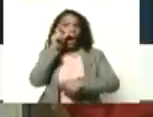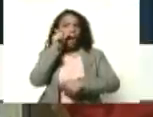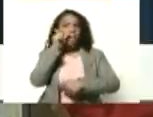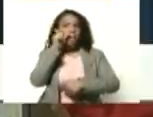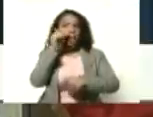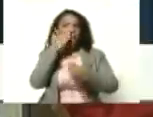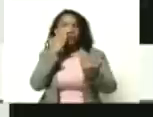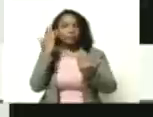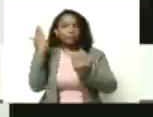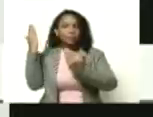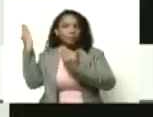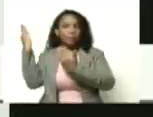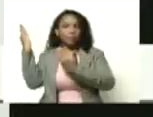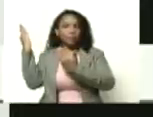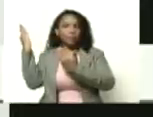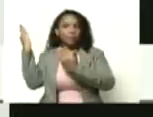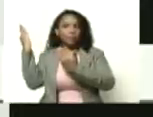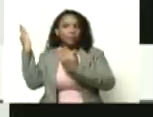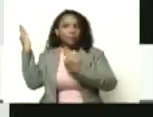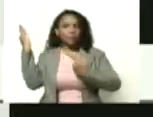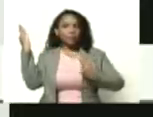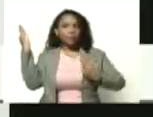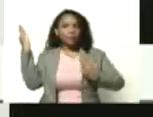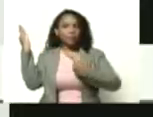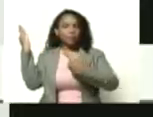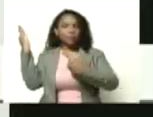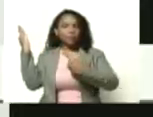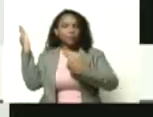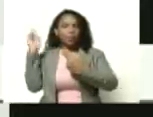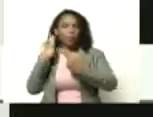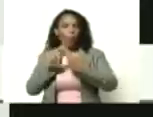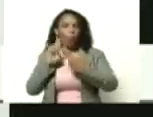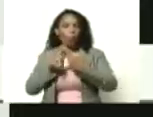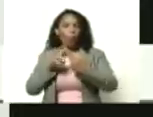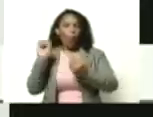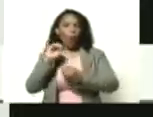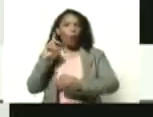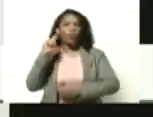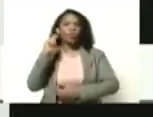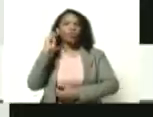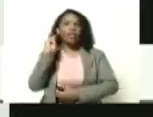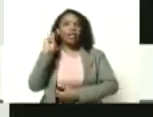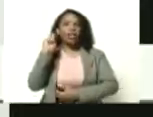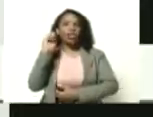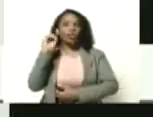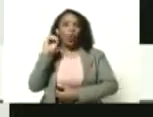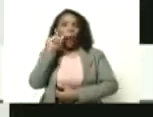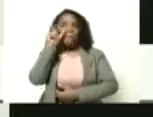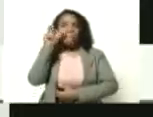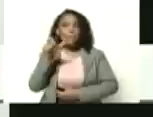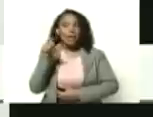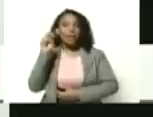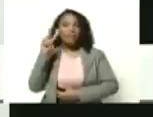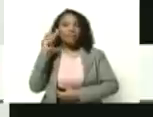esta persona acá conocida como tito viloria de una